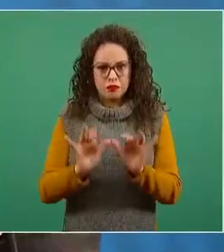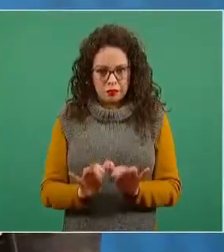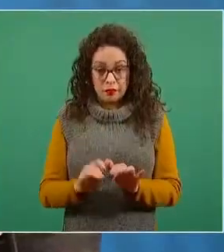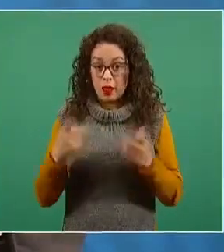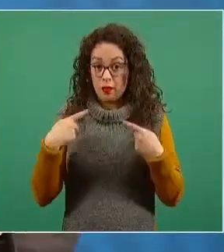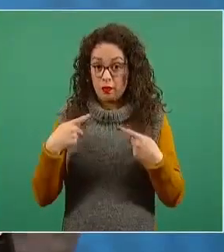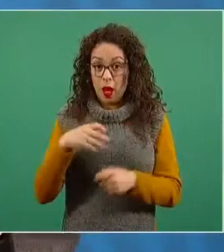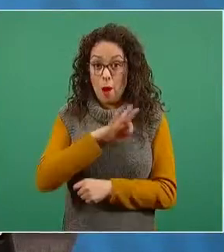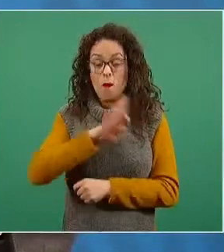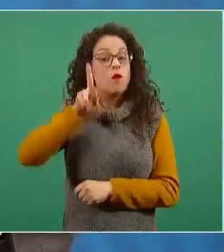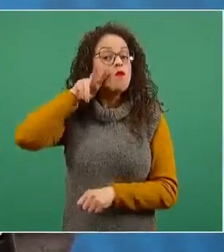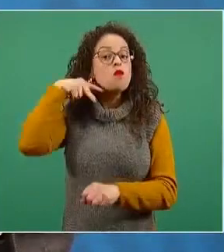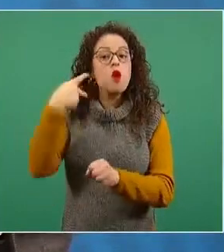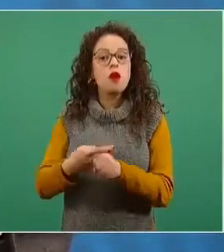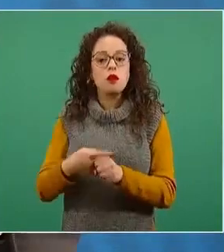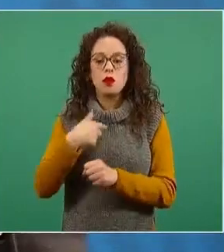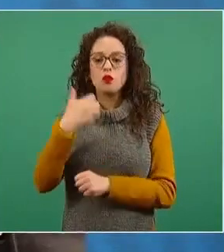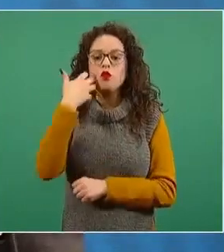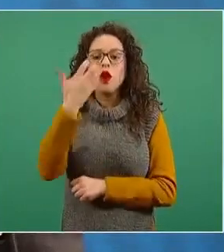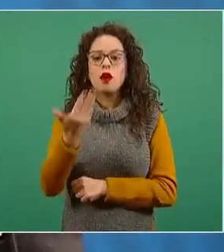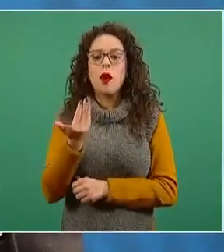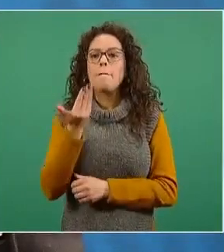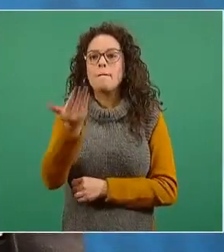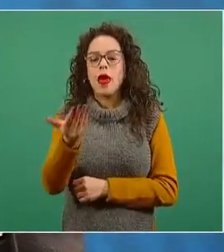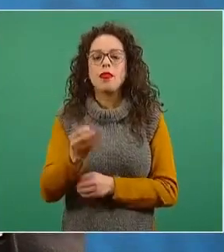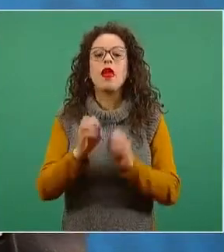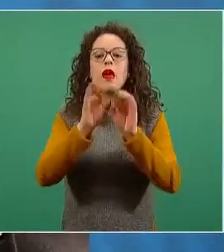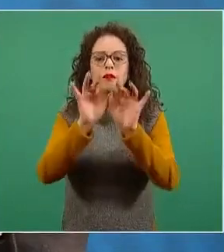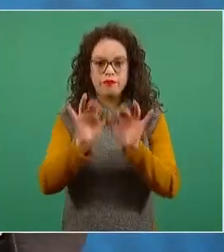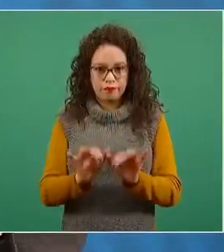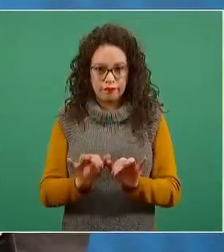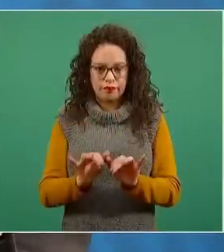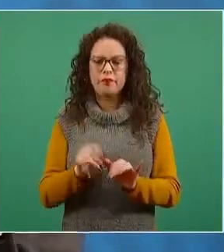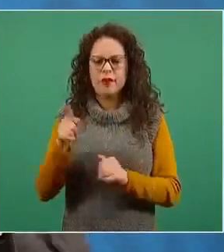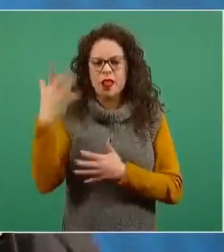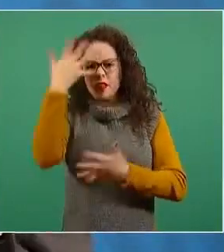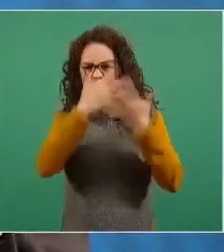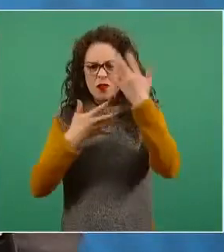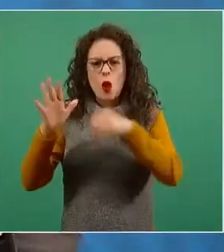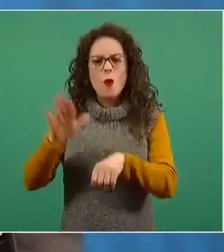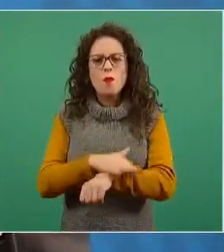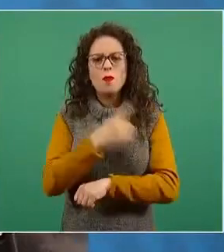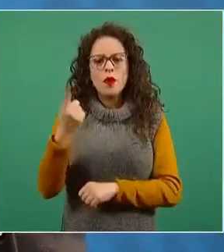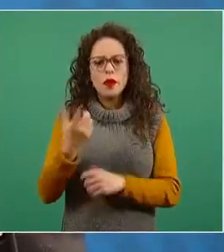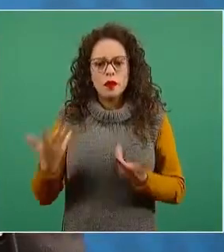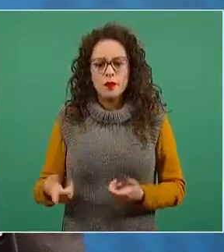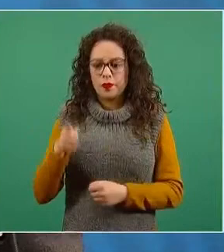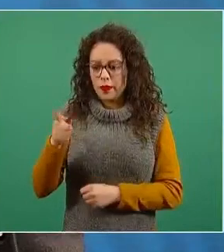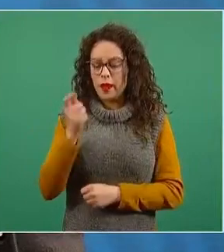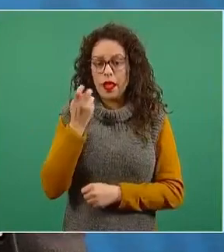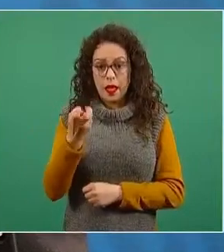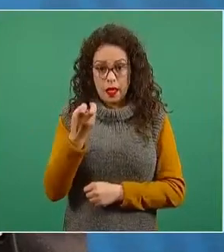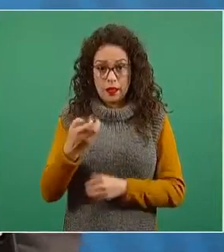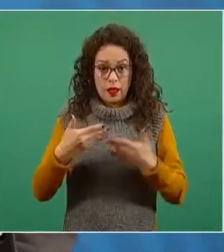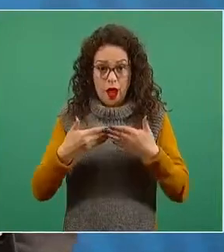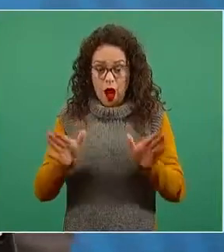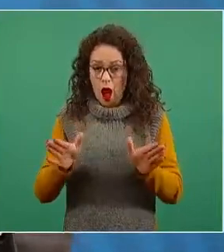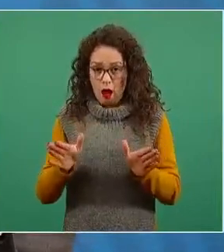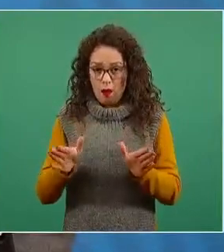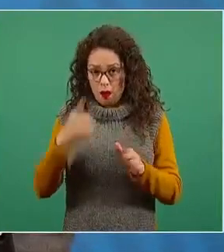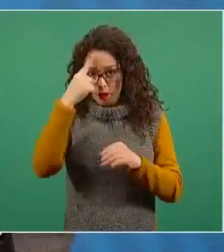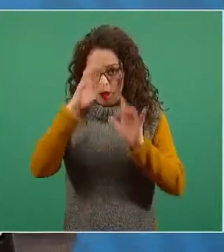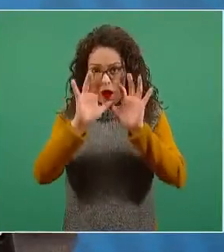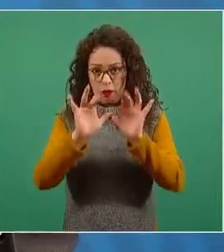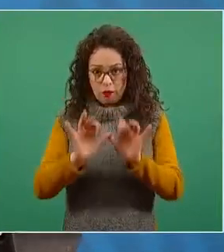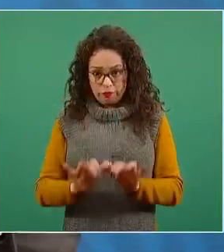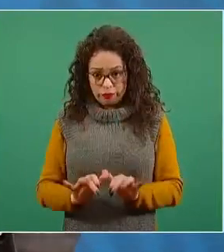personas podrían voluntariamente registrarse. La confusión derivó de que esta plataforma era una plataforma de acceso abierto, por lo menos para